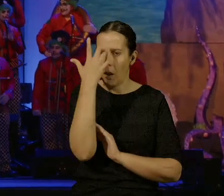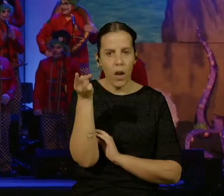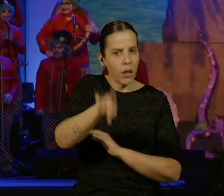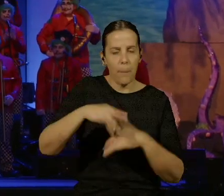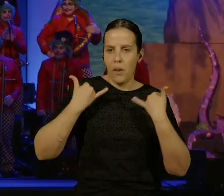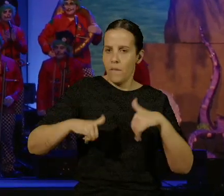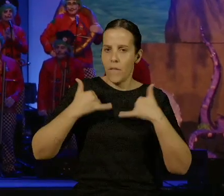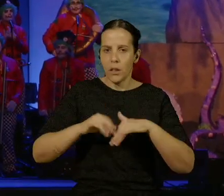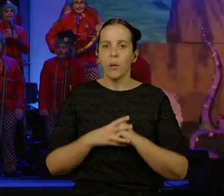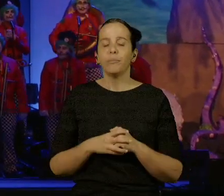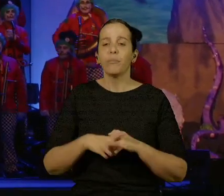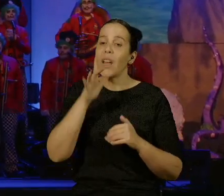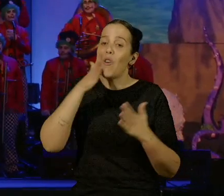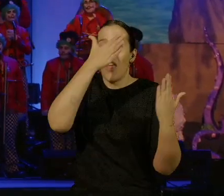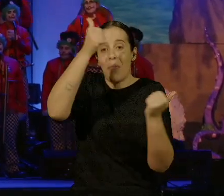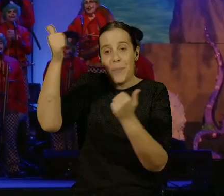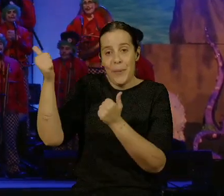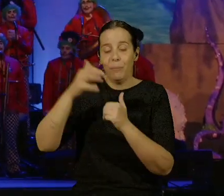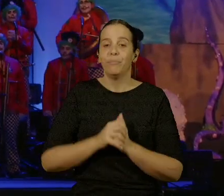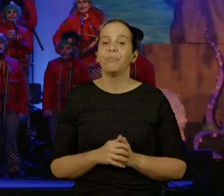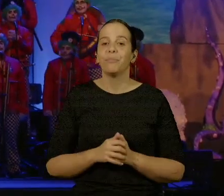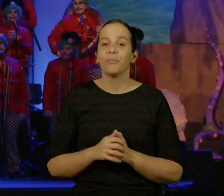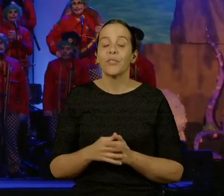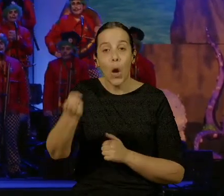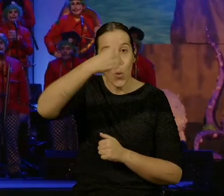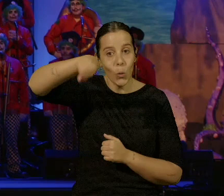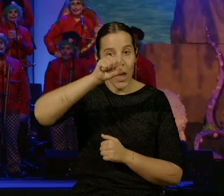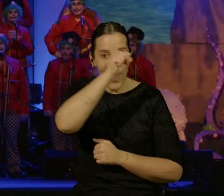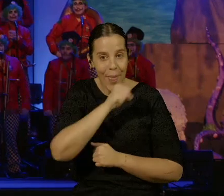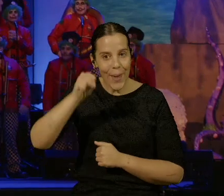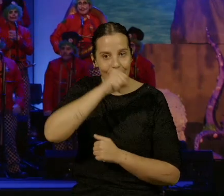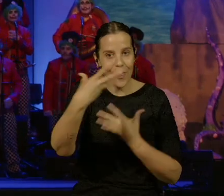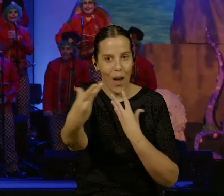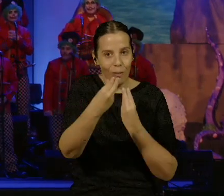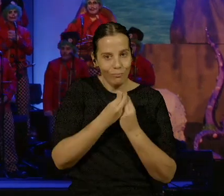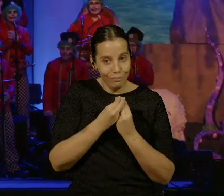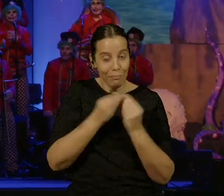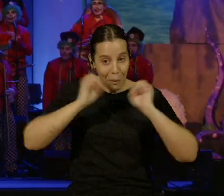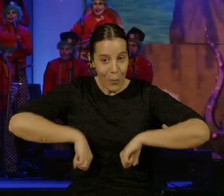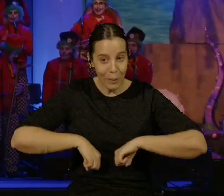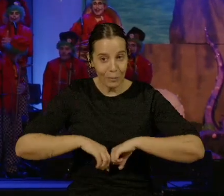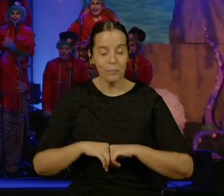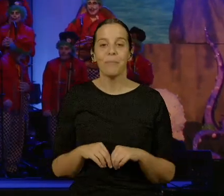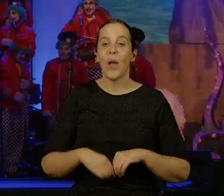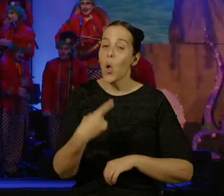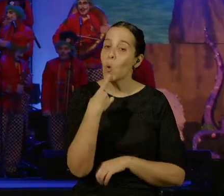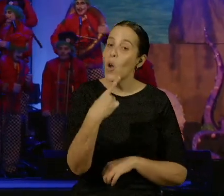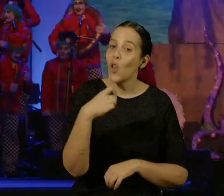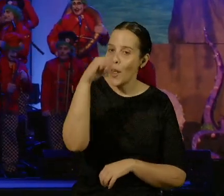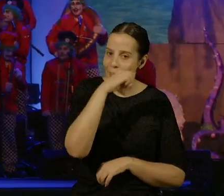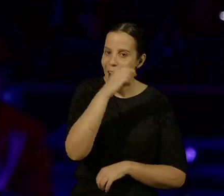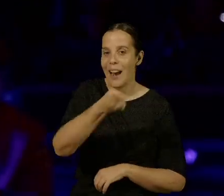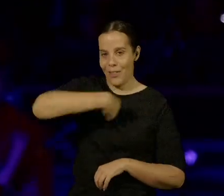Y nos vamos con nuestra despedida, que van a cantar con nosotros, ¿de acuerdo? Cuando les diga, cantan con nosotros,